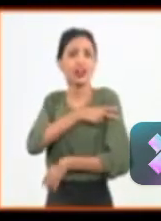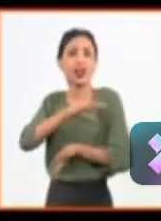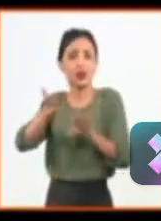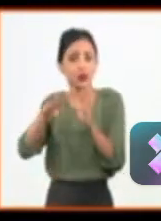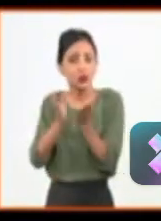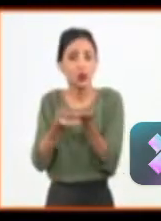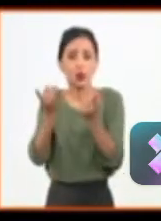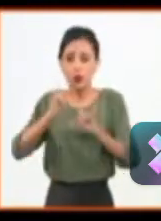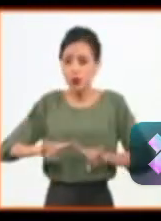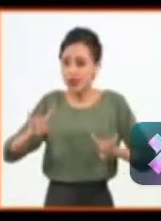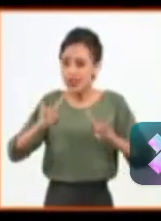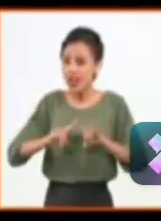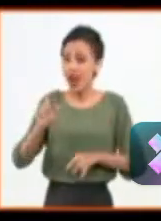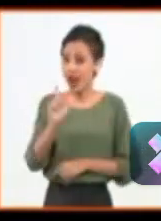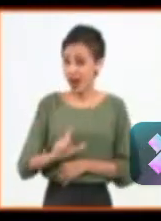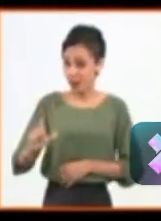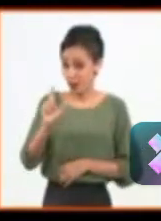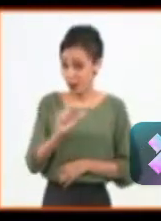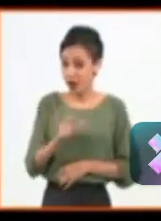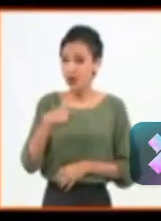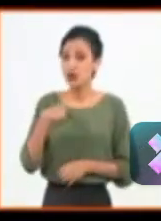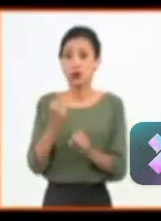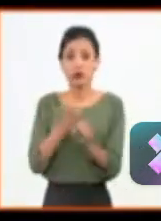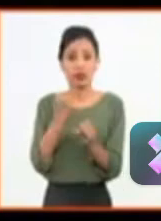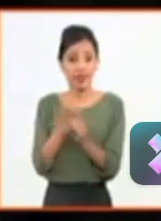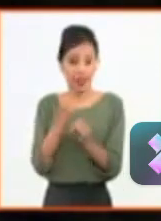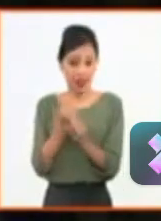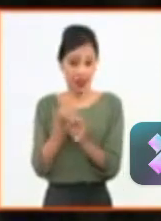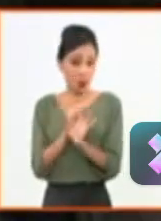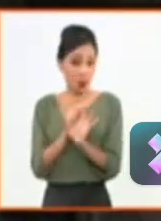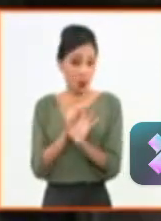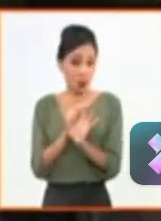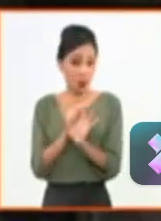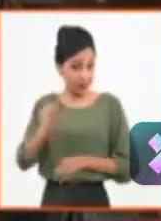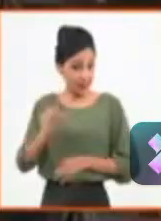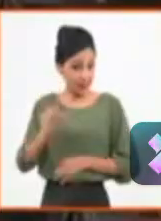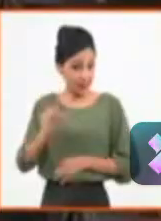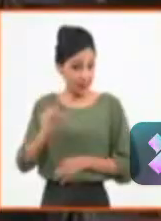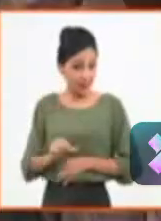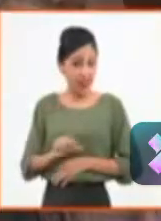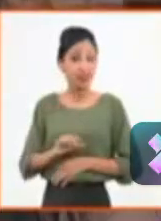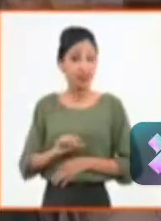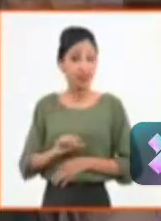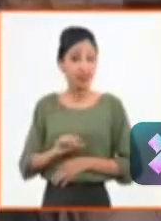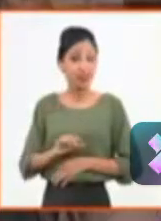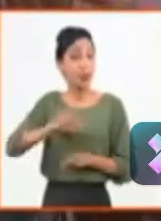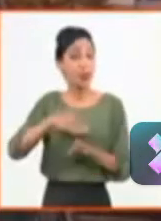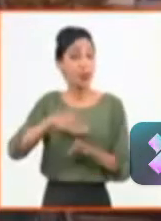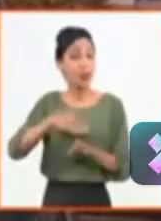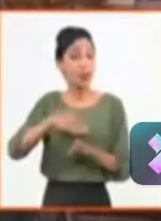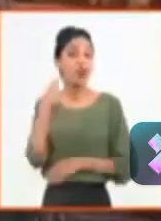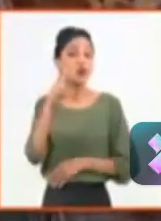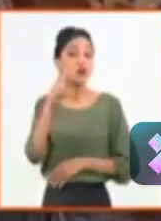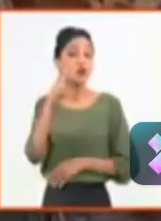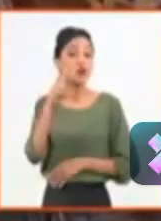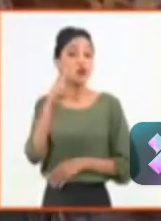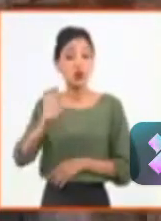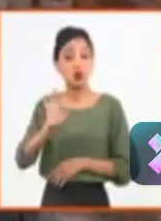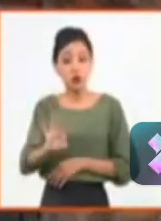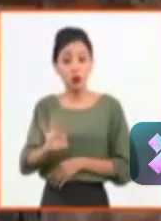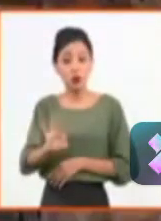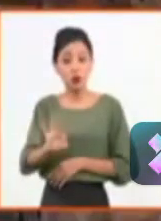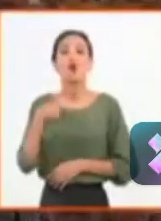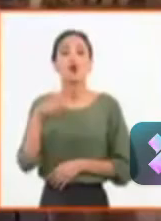universidad. Trabajé de hecho mis años de especialista hasta que en el año 2008 me trasladé hacia la ciudad de Matanzas con